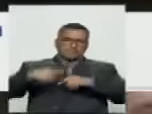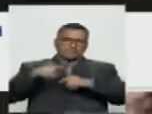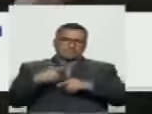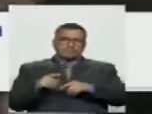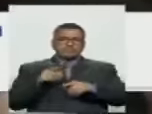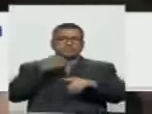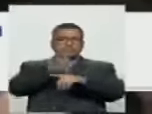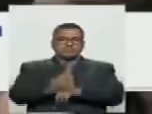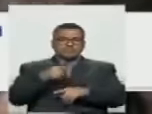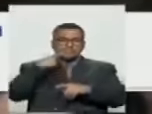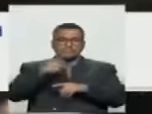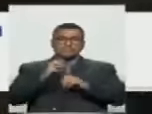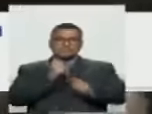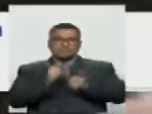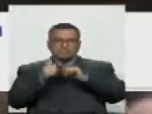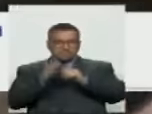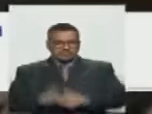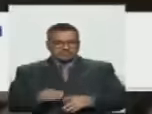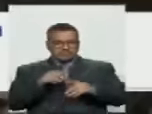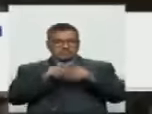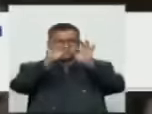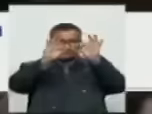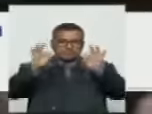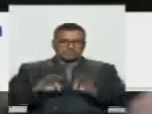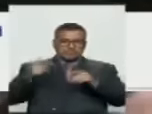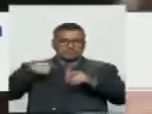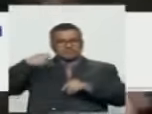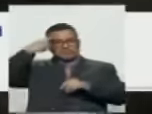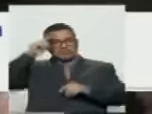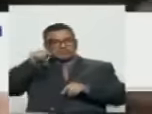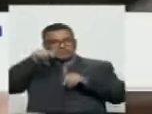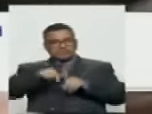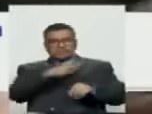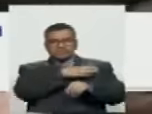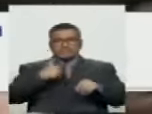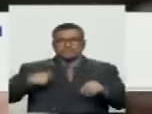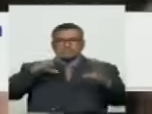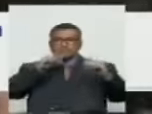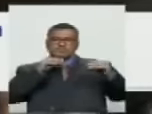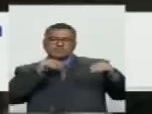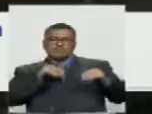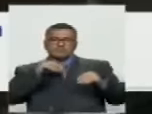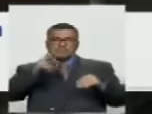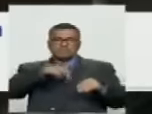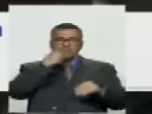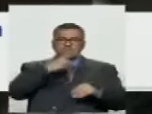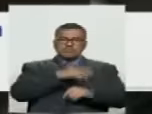e incluso de deportistas, artistas e influencers que por alguna u otra razón no querían hablar de política.